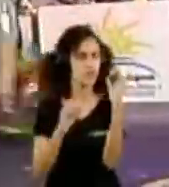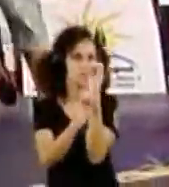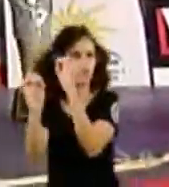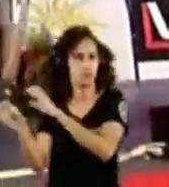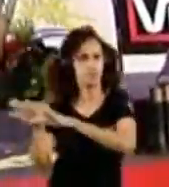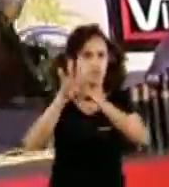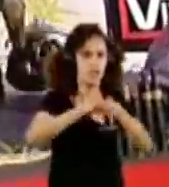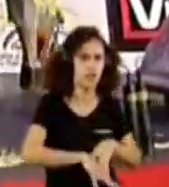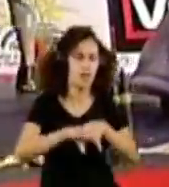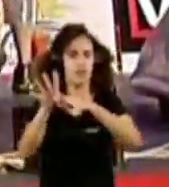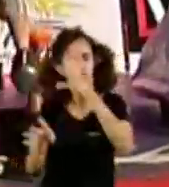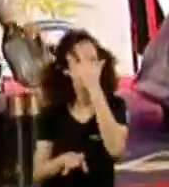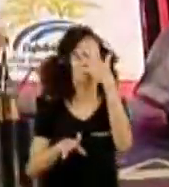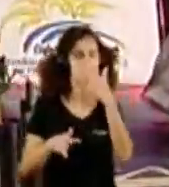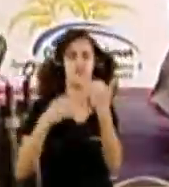de todo.